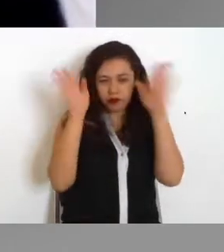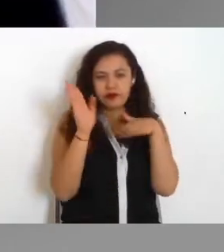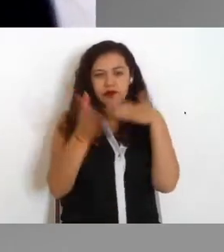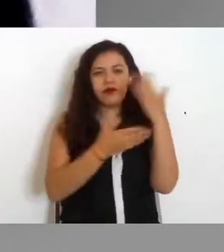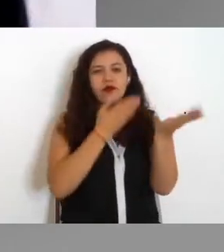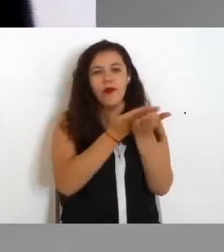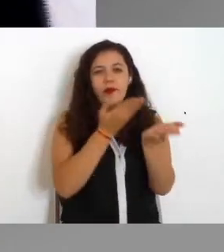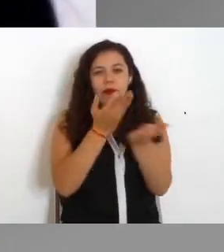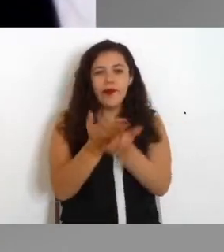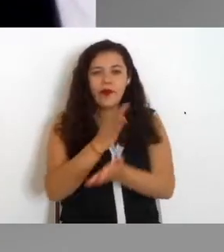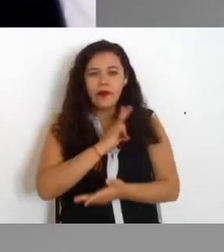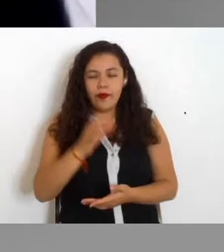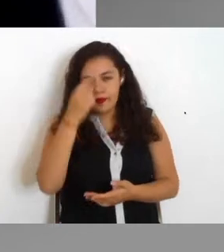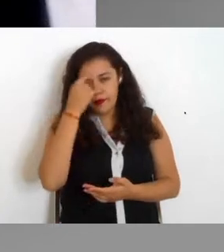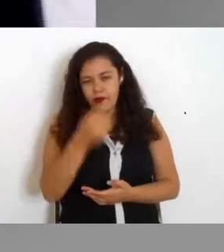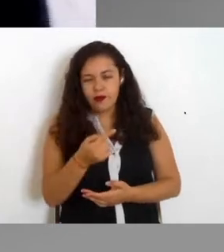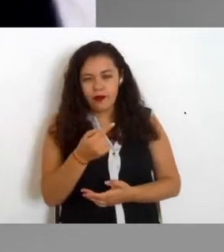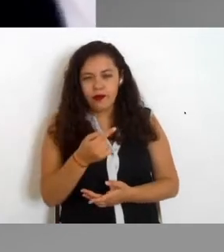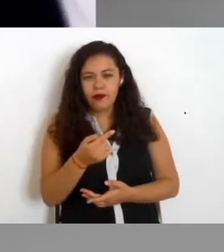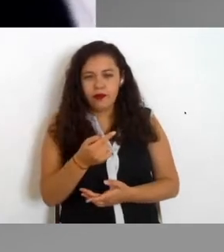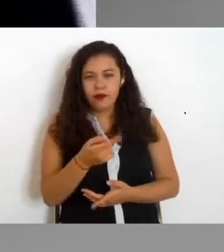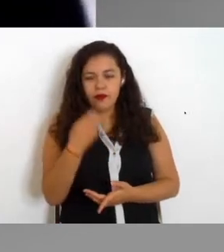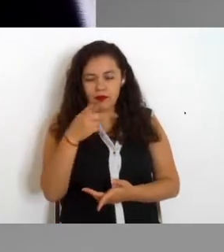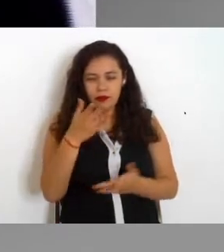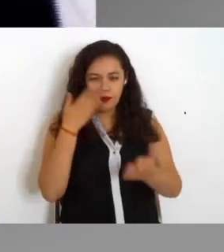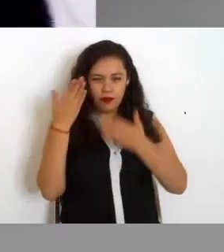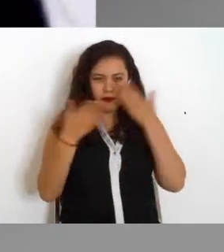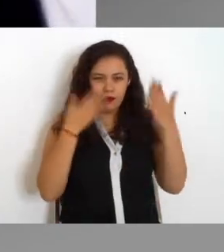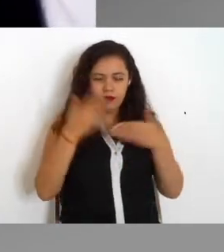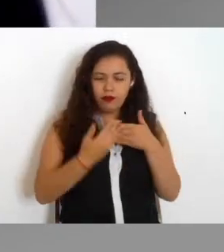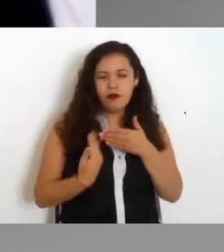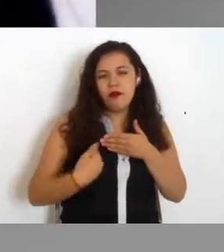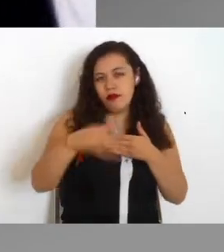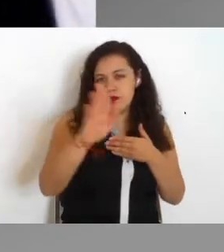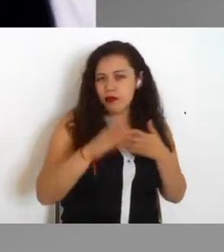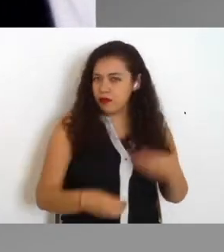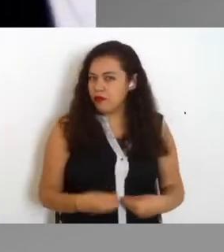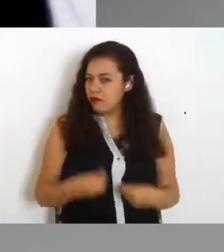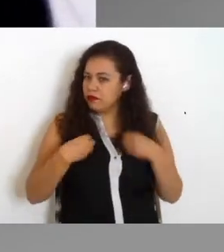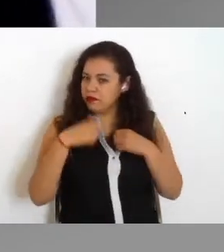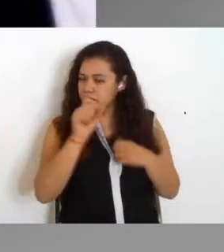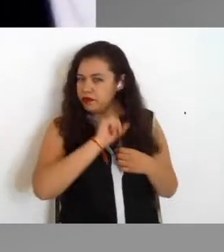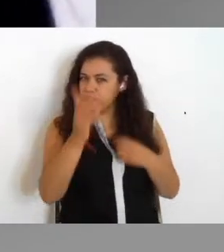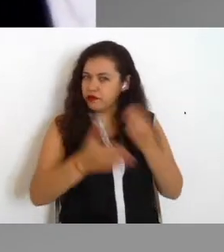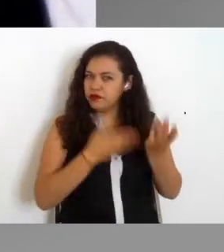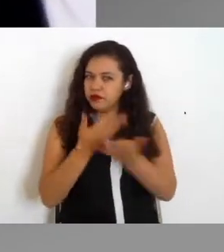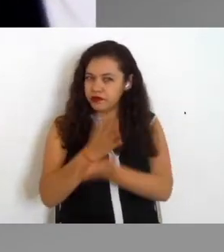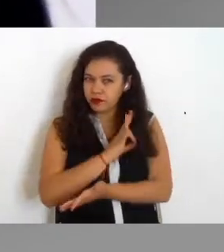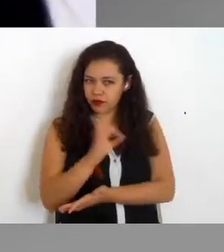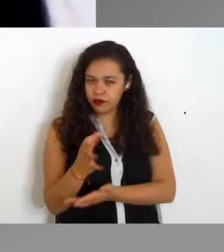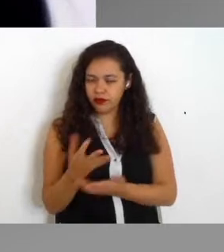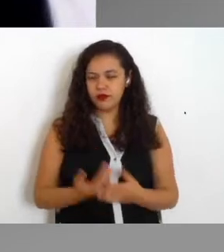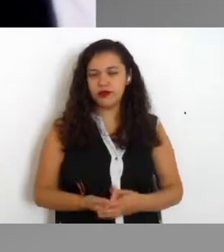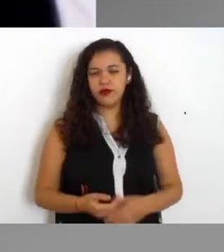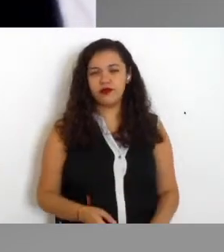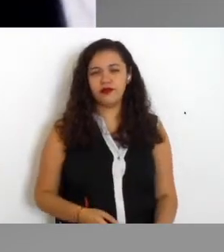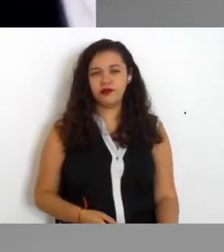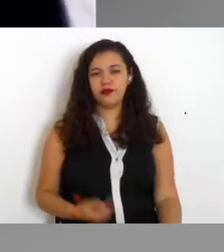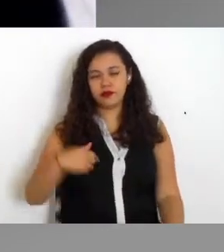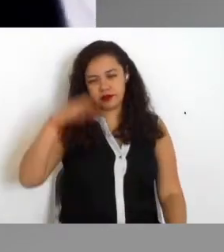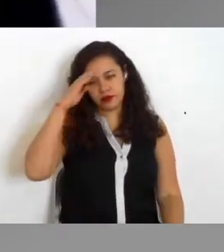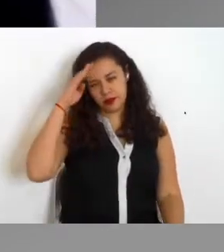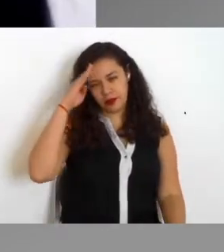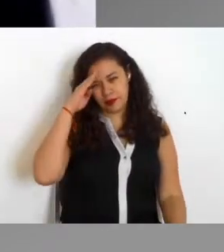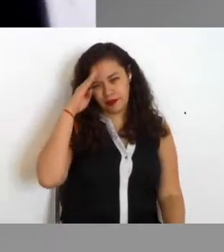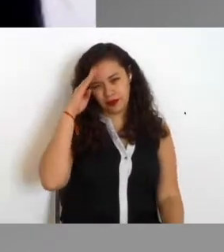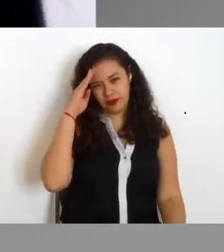partir de esa formación académica en adelante, hacia la vida profesional. Entonces, yo considero que el acercamiento